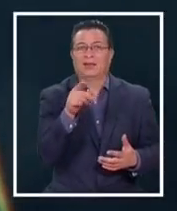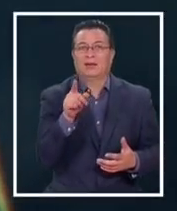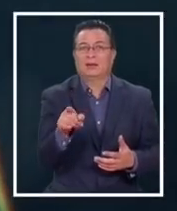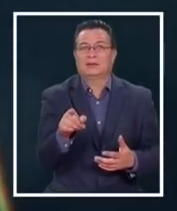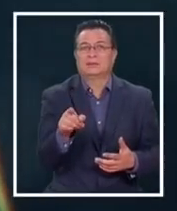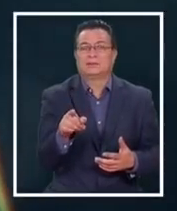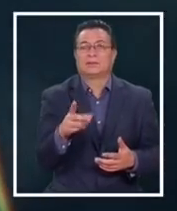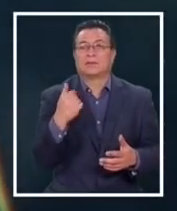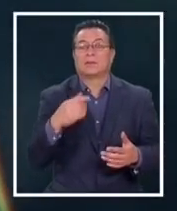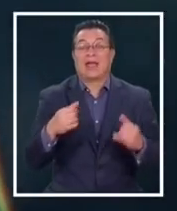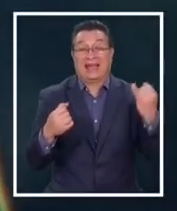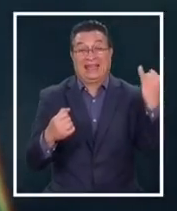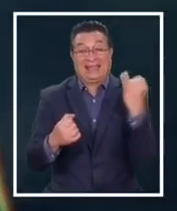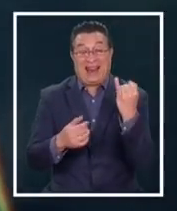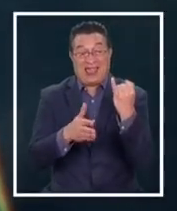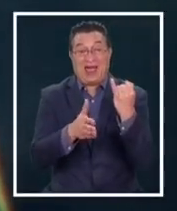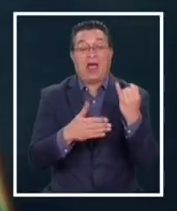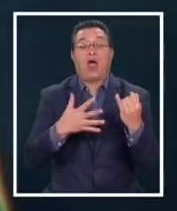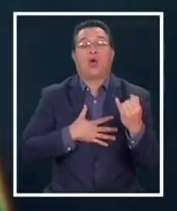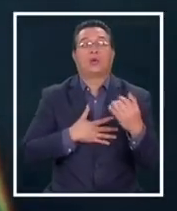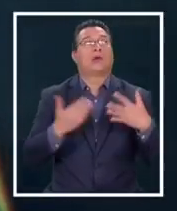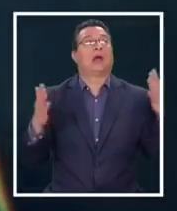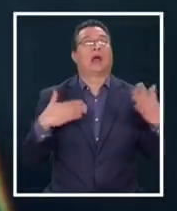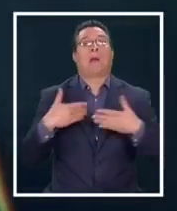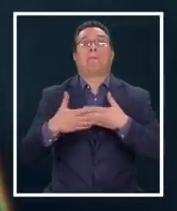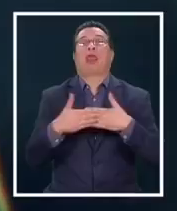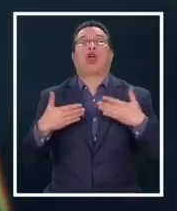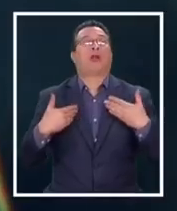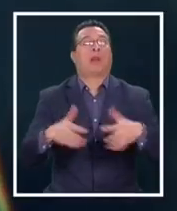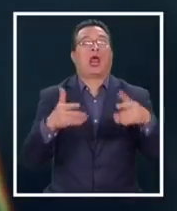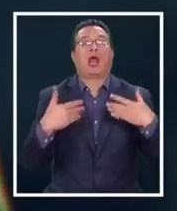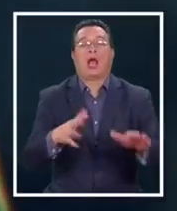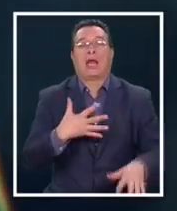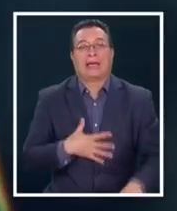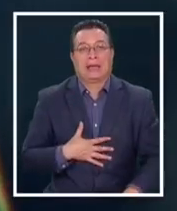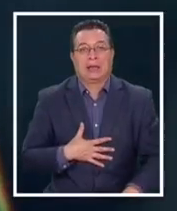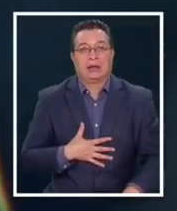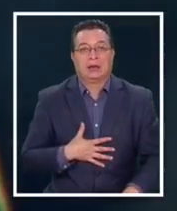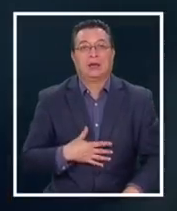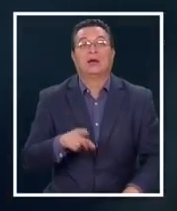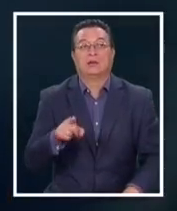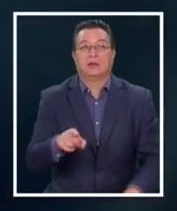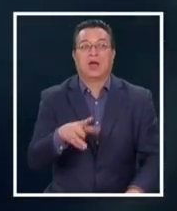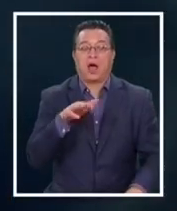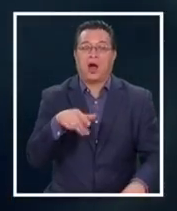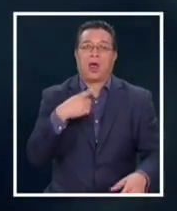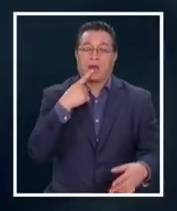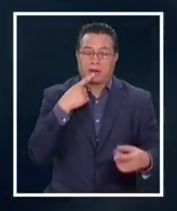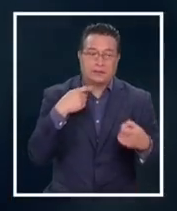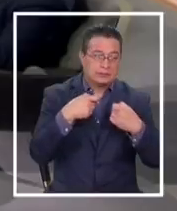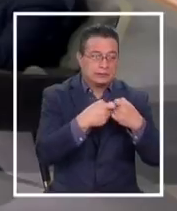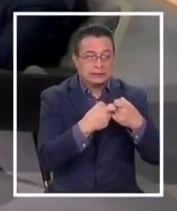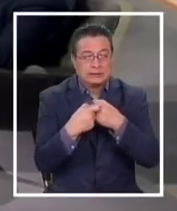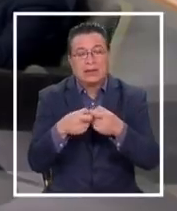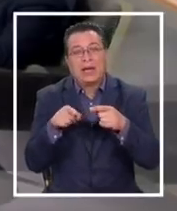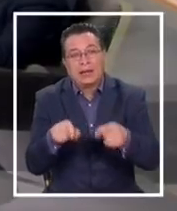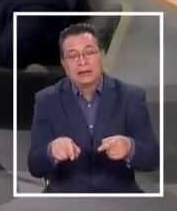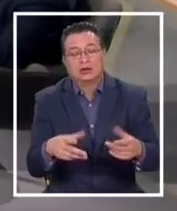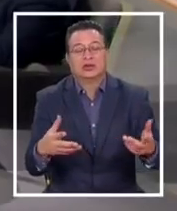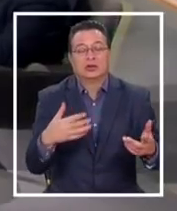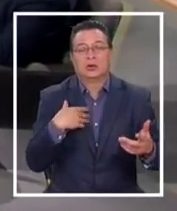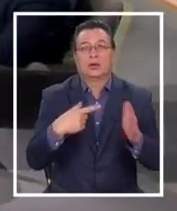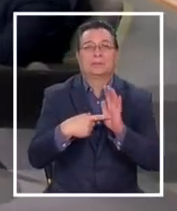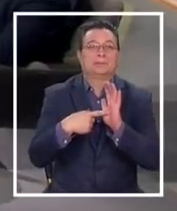la centroizquierda busca la impunidad. ¿Ah? Entonces a mí me parece que entrar en esto y